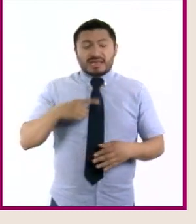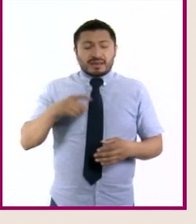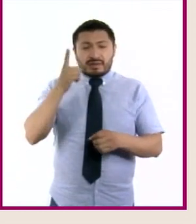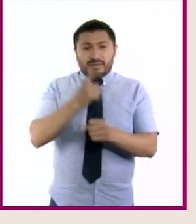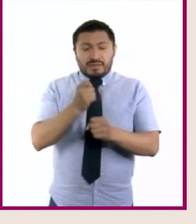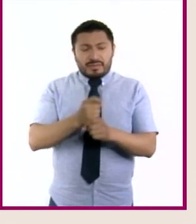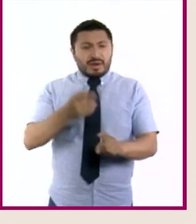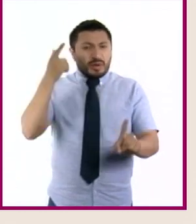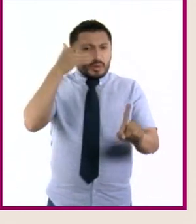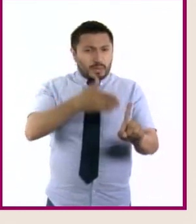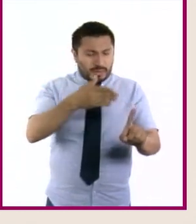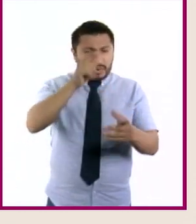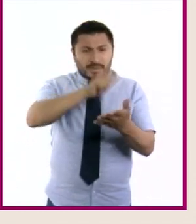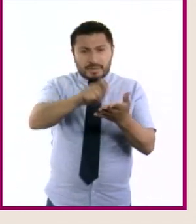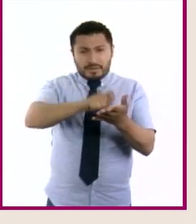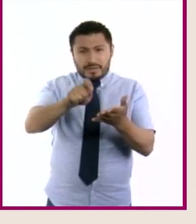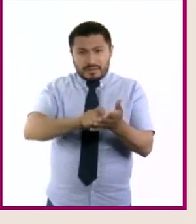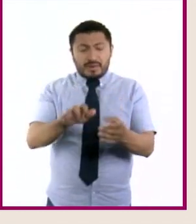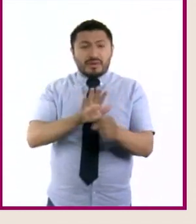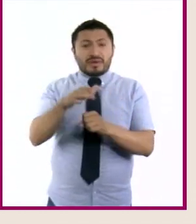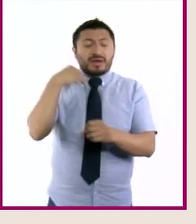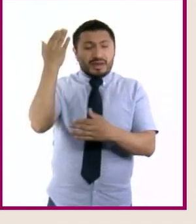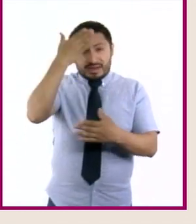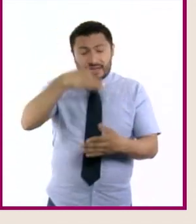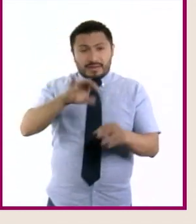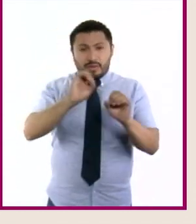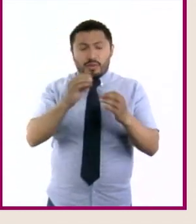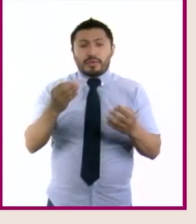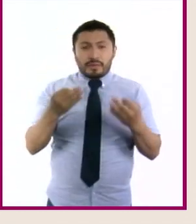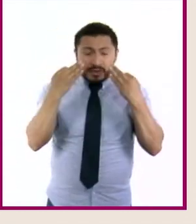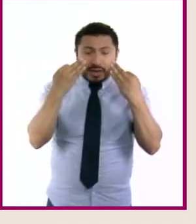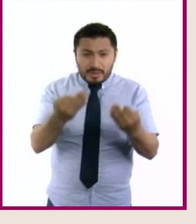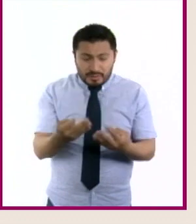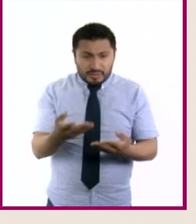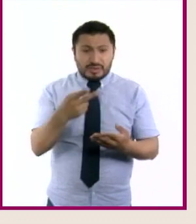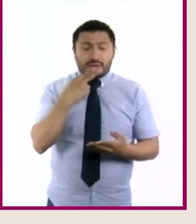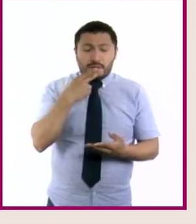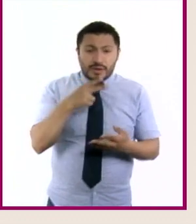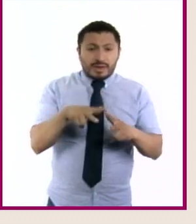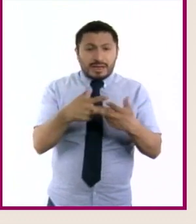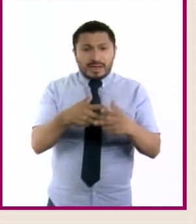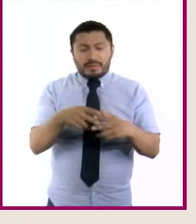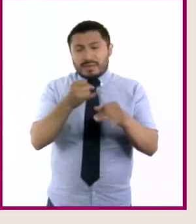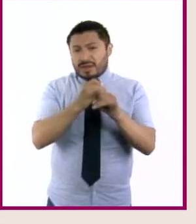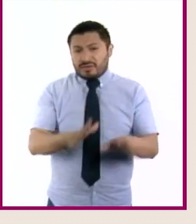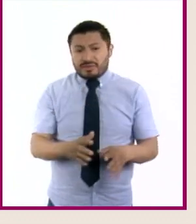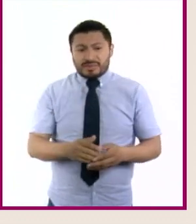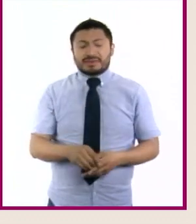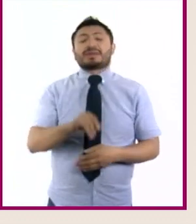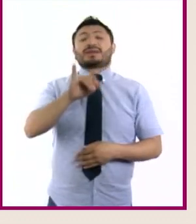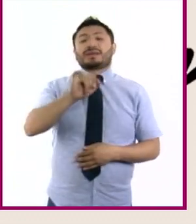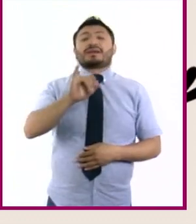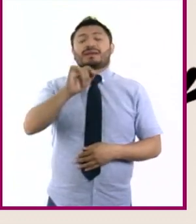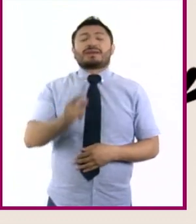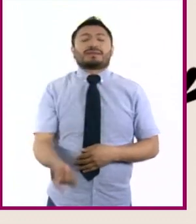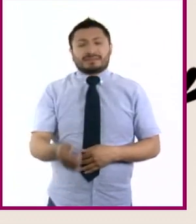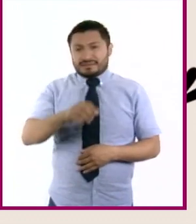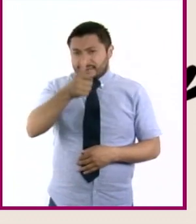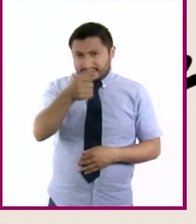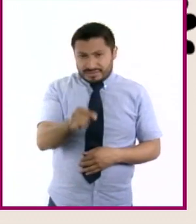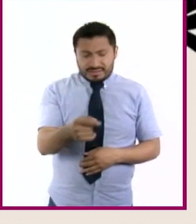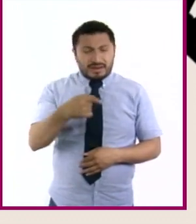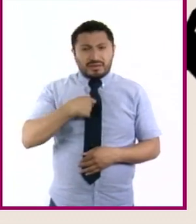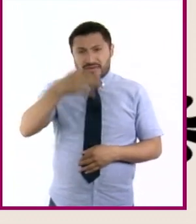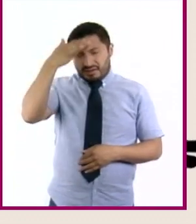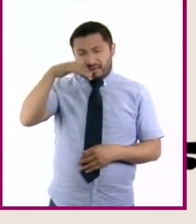el objetivo, lo que se quiere saber o demostrar con la aplicación de la herramienta de recolección de información. Pues sí, de esta forma se va a saber